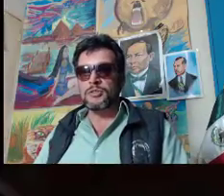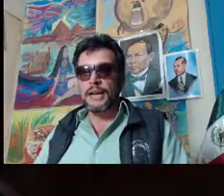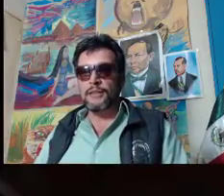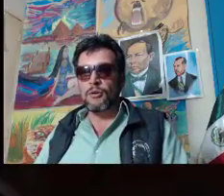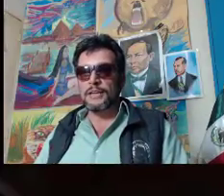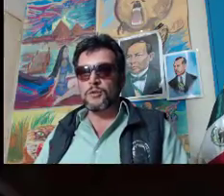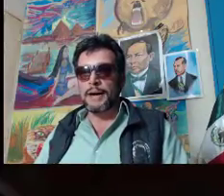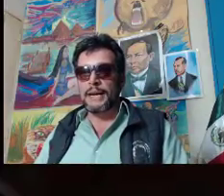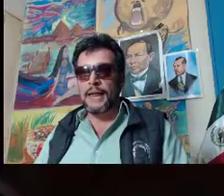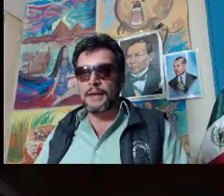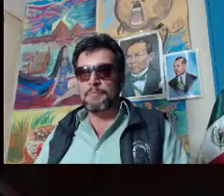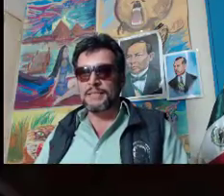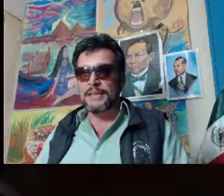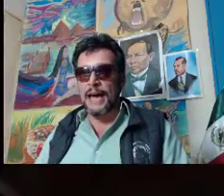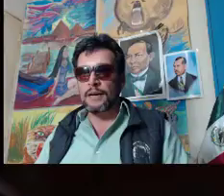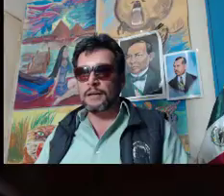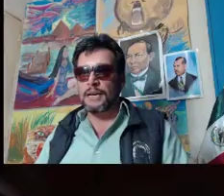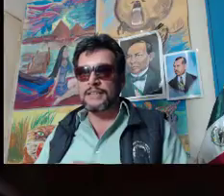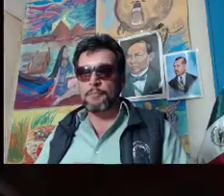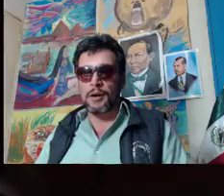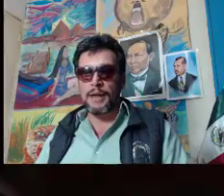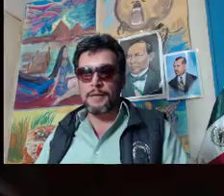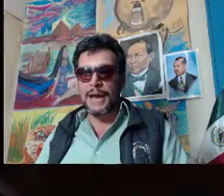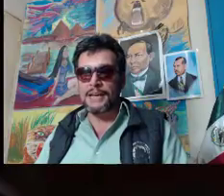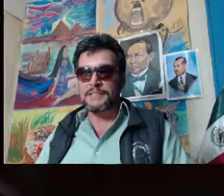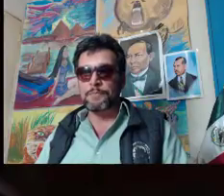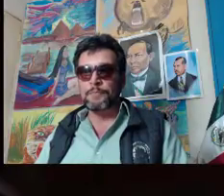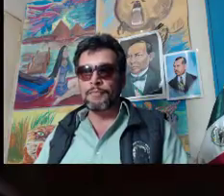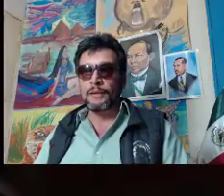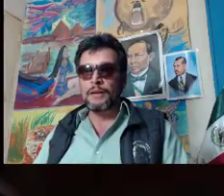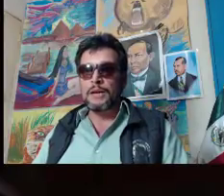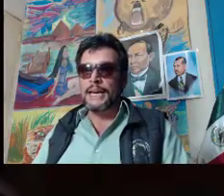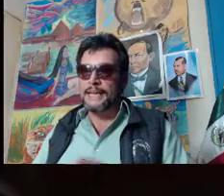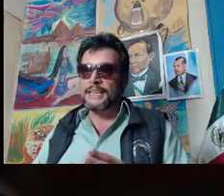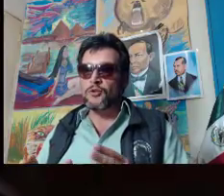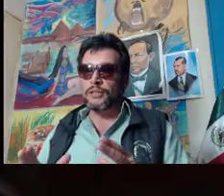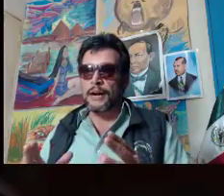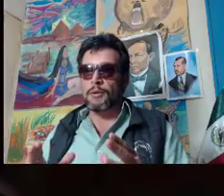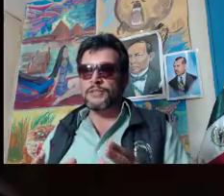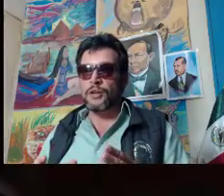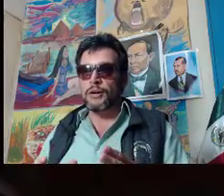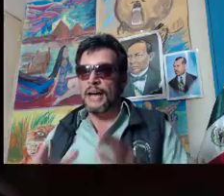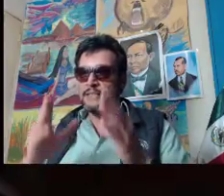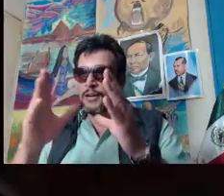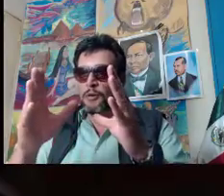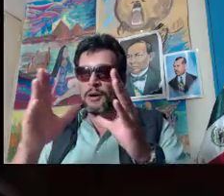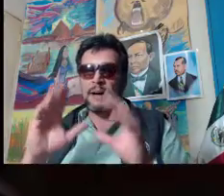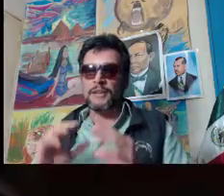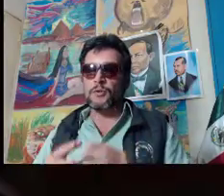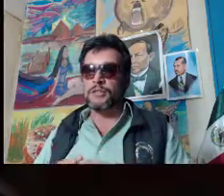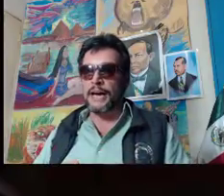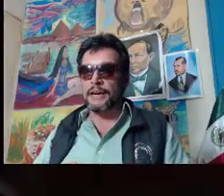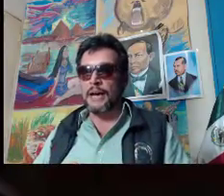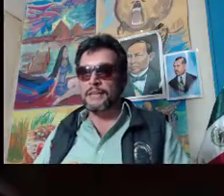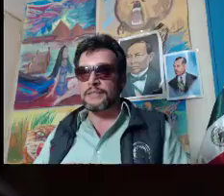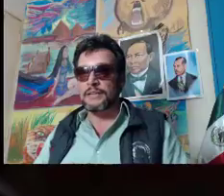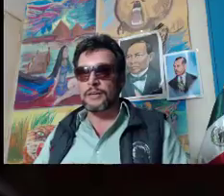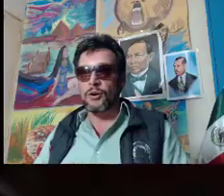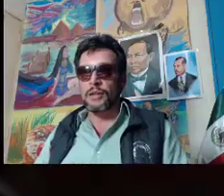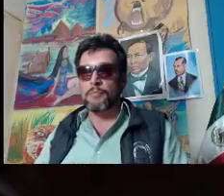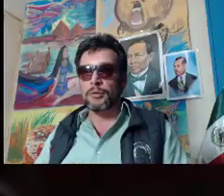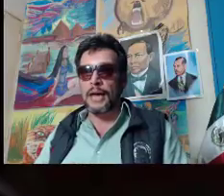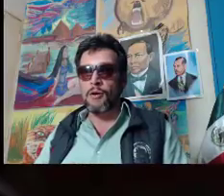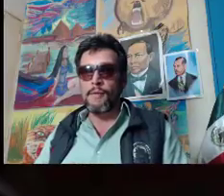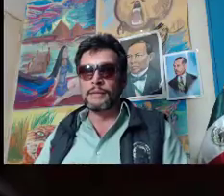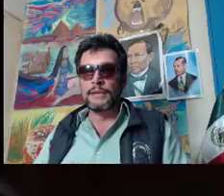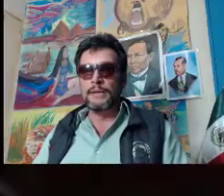siguen demostrando que su manera de pensar es a prueba de balas. Que esa es otra cuestión, así como van a escuchar a este